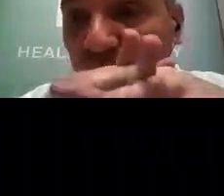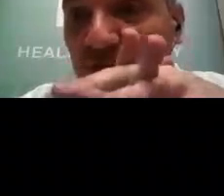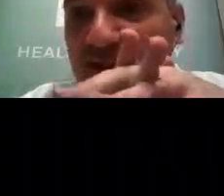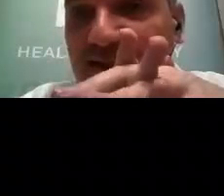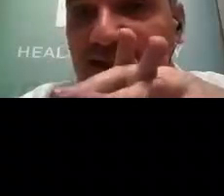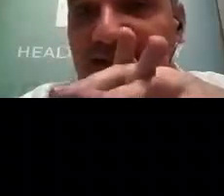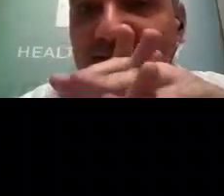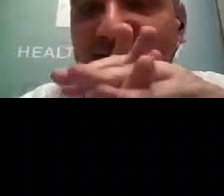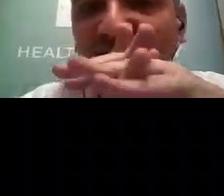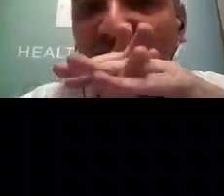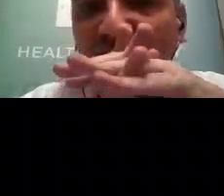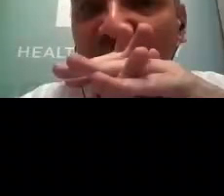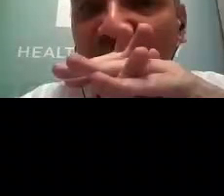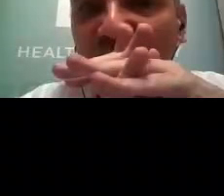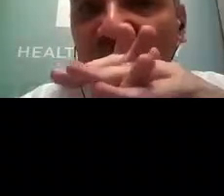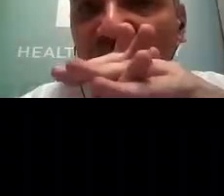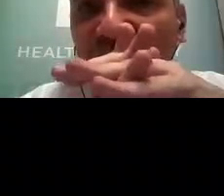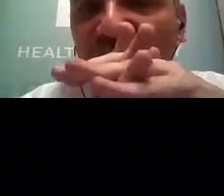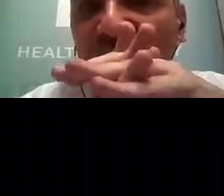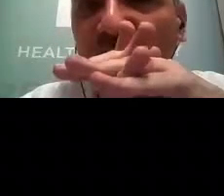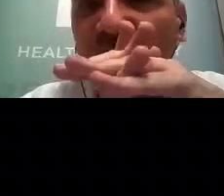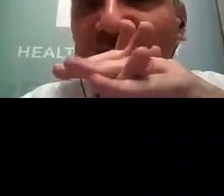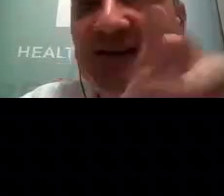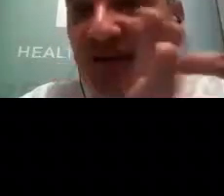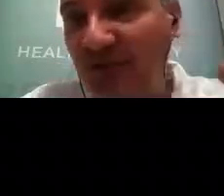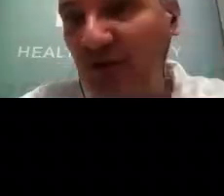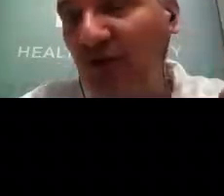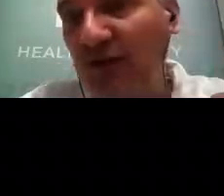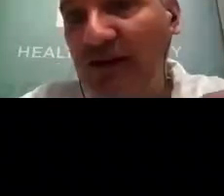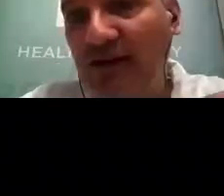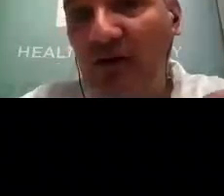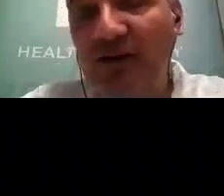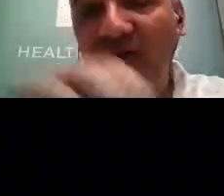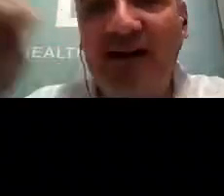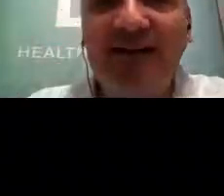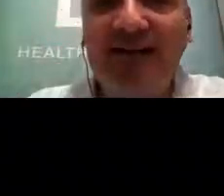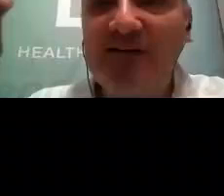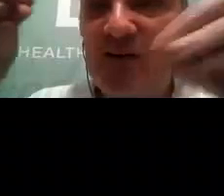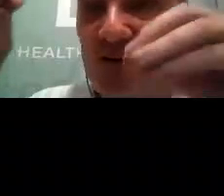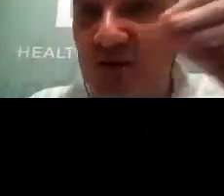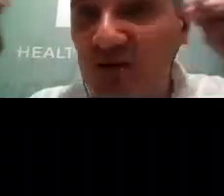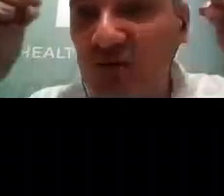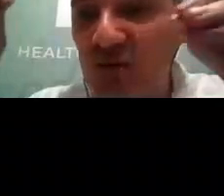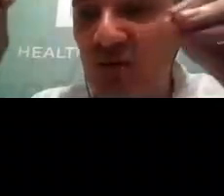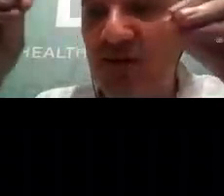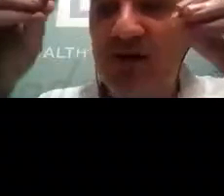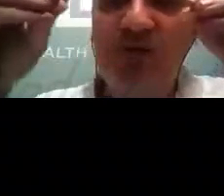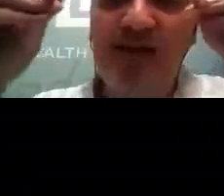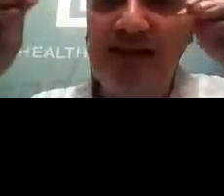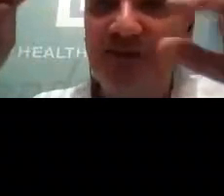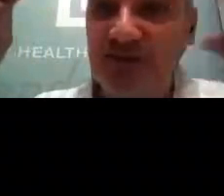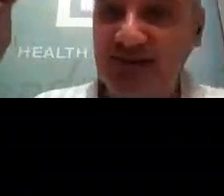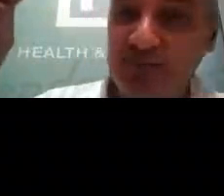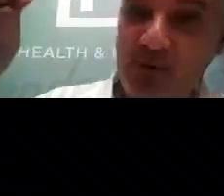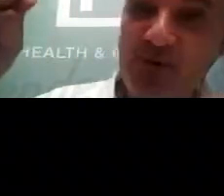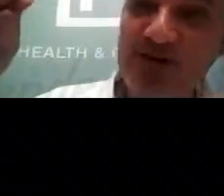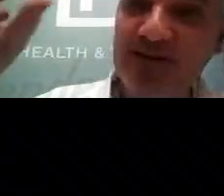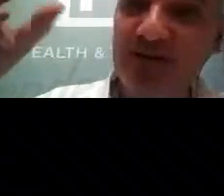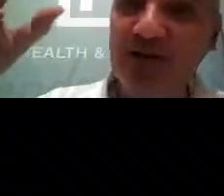muy, muy interesantes porque son los ácidos grasos más antiinflamatorios conocidos. En realidad, entre los ácidos grasos se produce un equilibrio